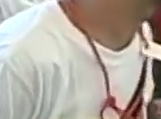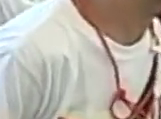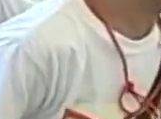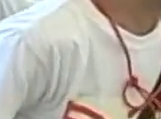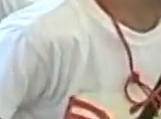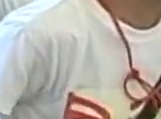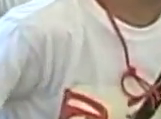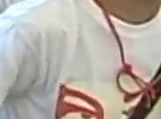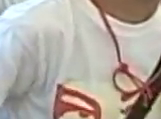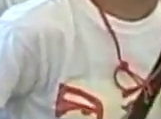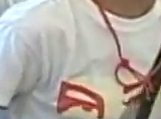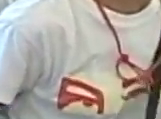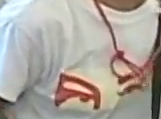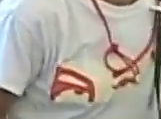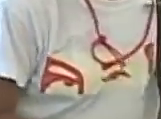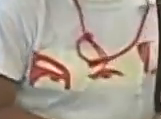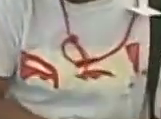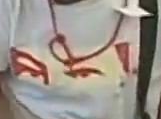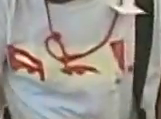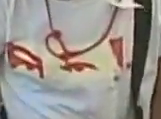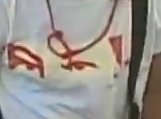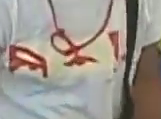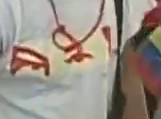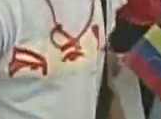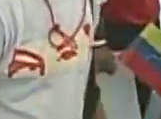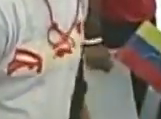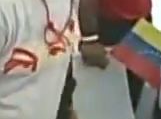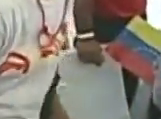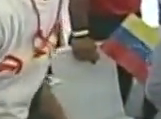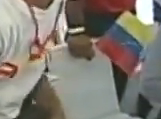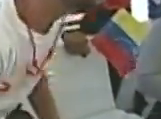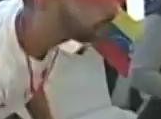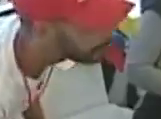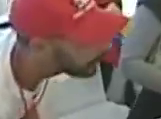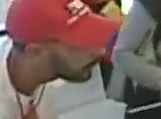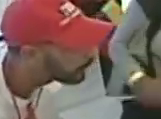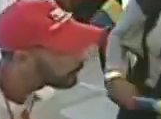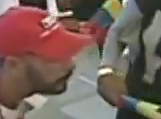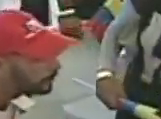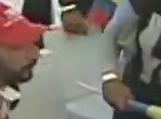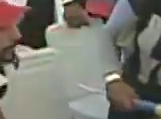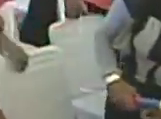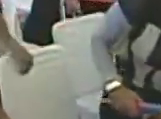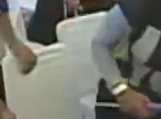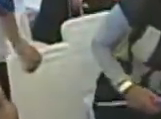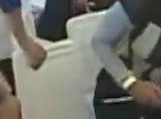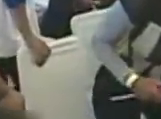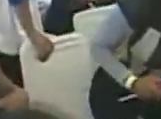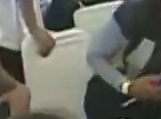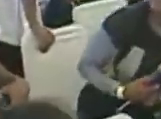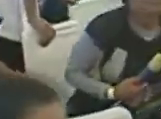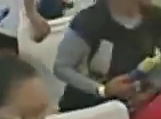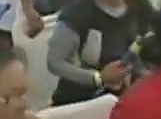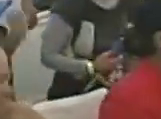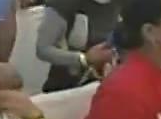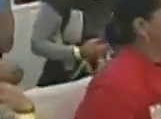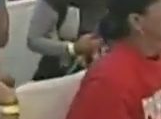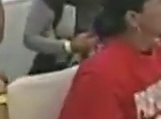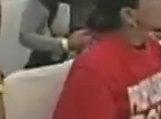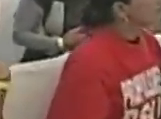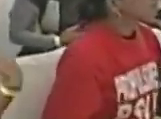Seguidamente vamos a escuchar la intervención del ciudadano ministro Ramón Velázquez Araguayán, ministro del Poder Popular